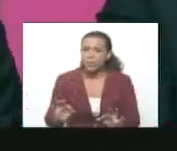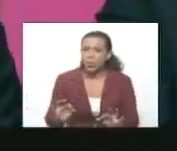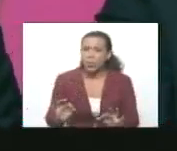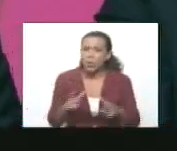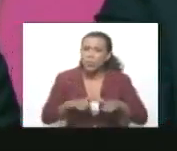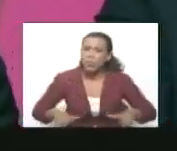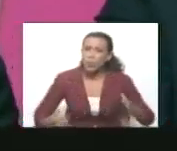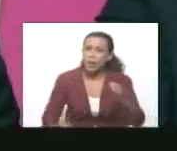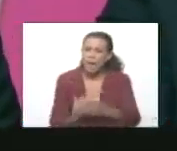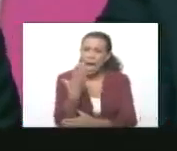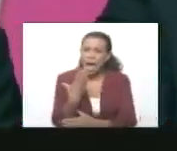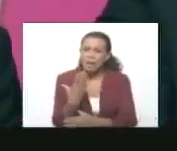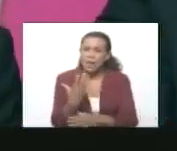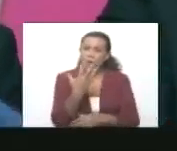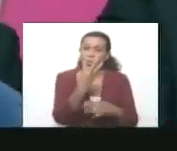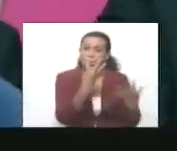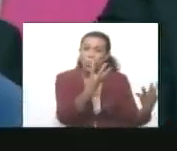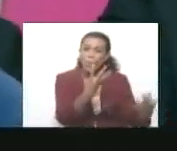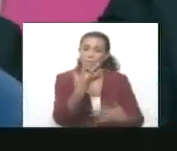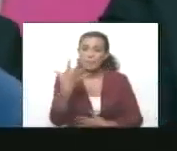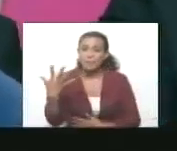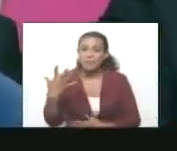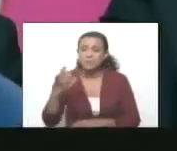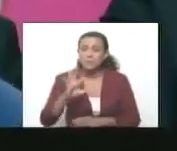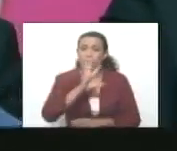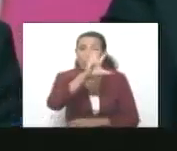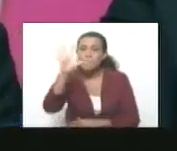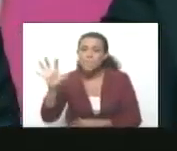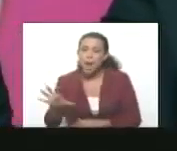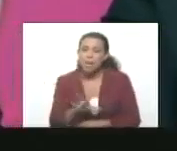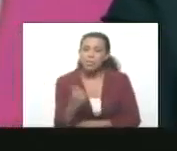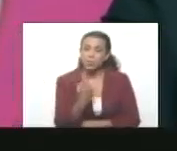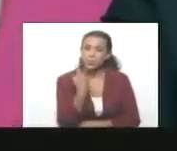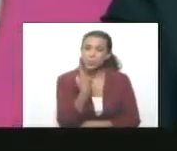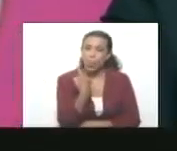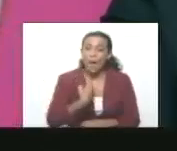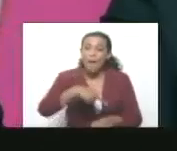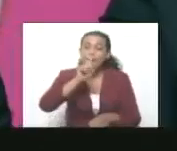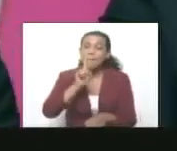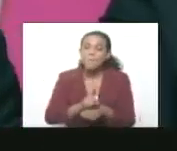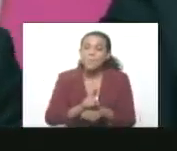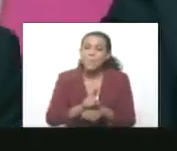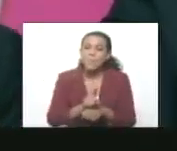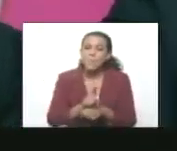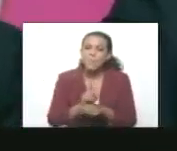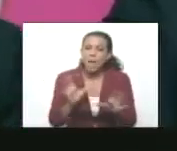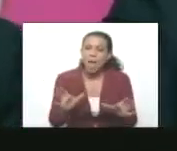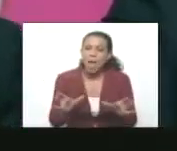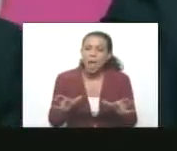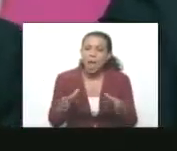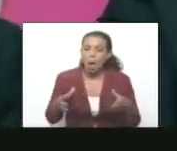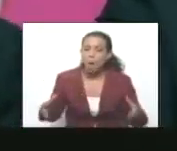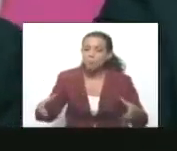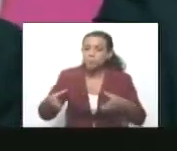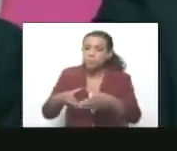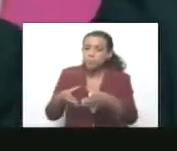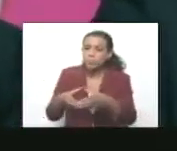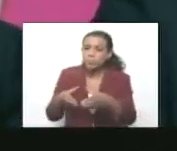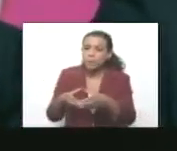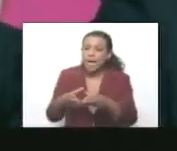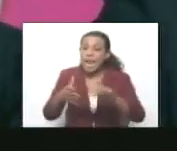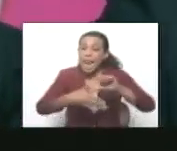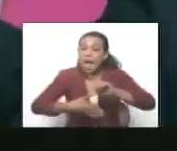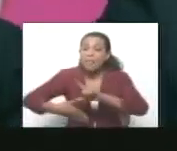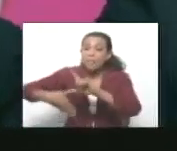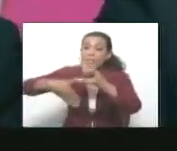momento está en 95 países. Somos el primer Musiat que está en